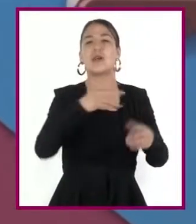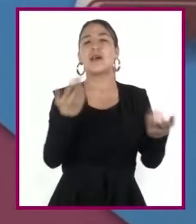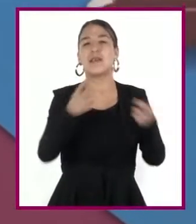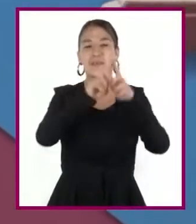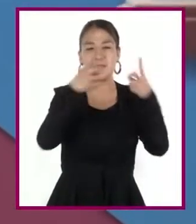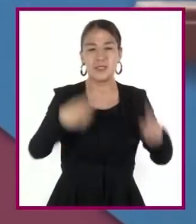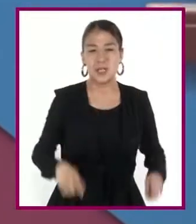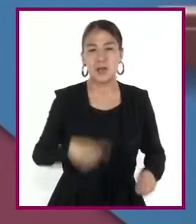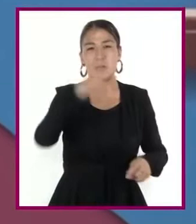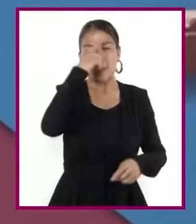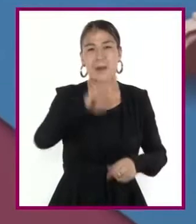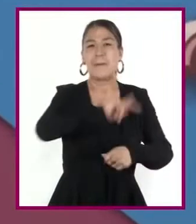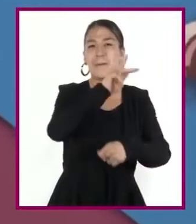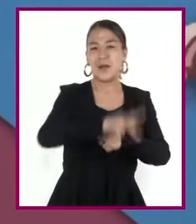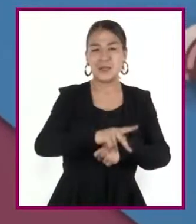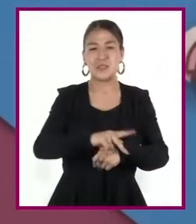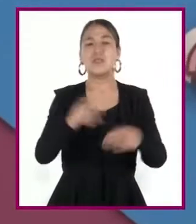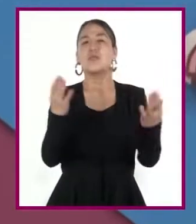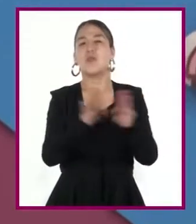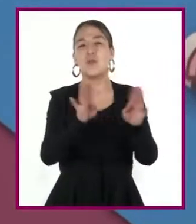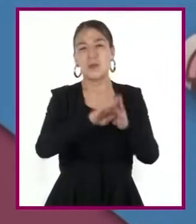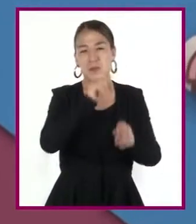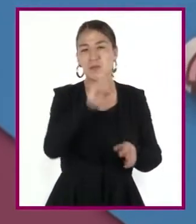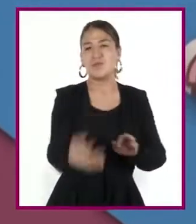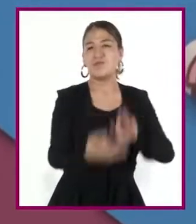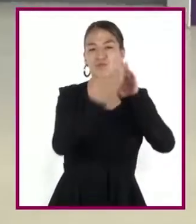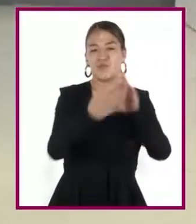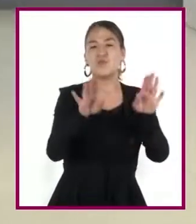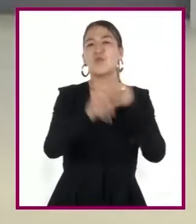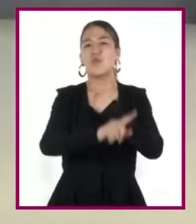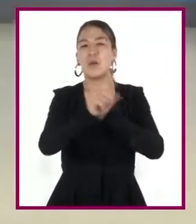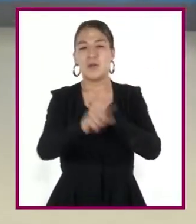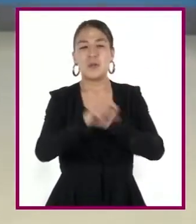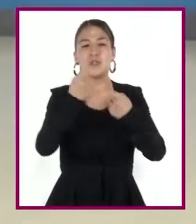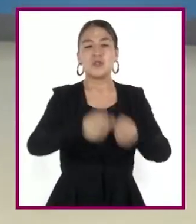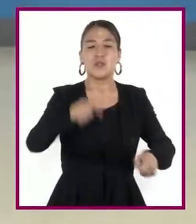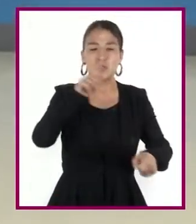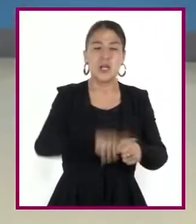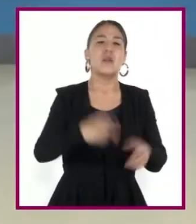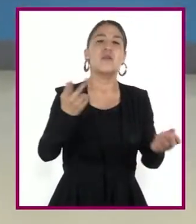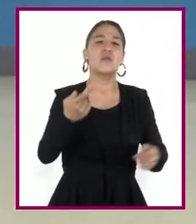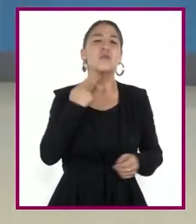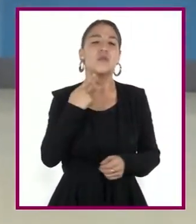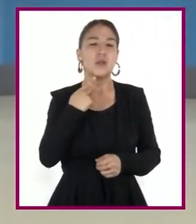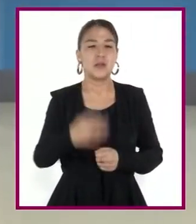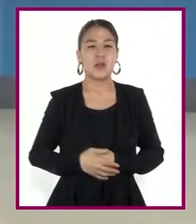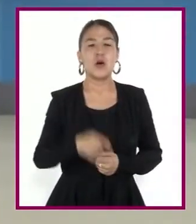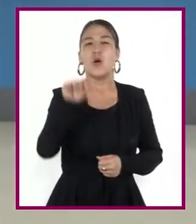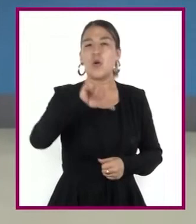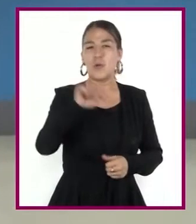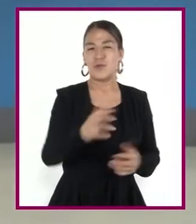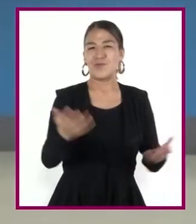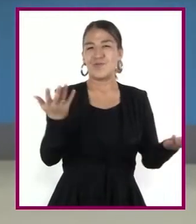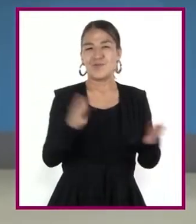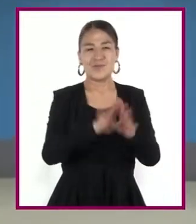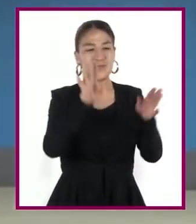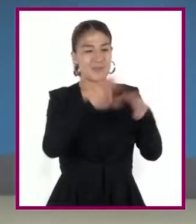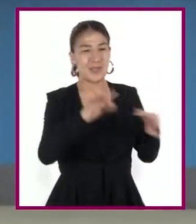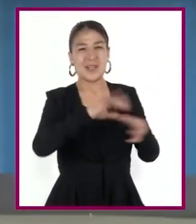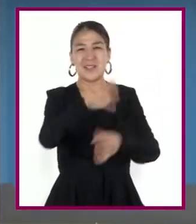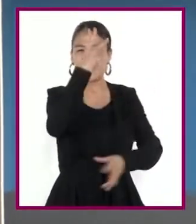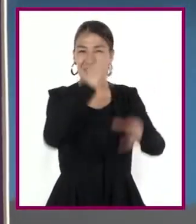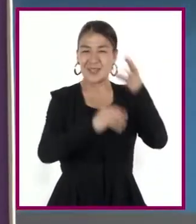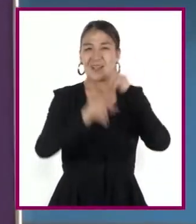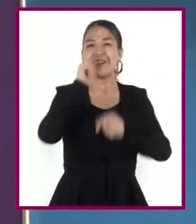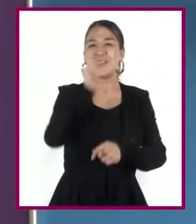una forma de enfrentar conflictos sociales y políticos. En función de lo que han aprendido hasta este momento sobre cultura de